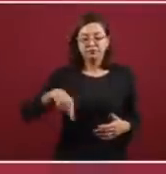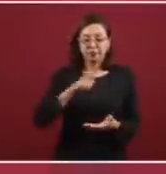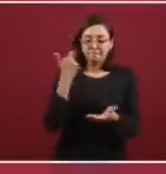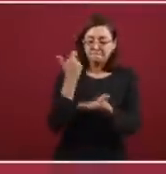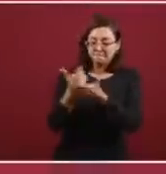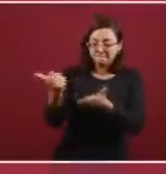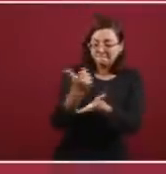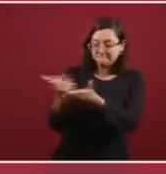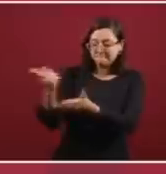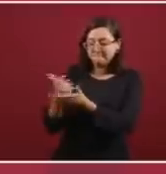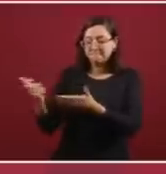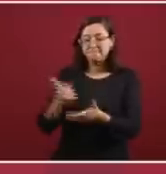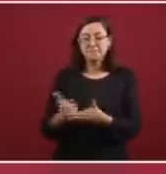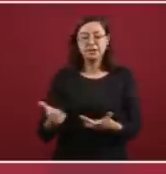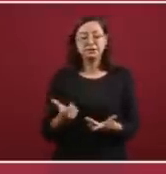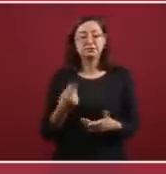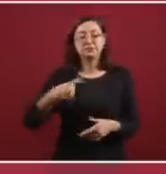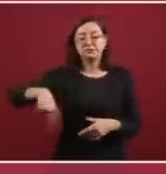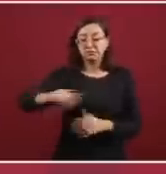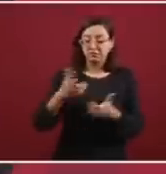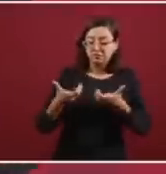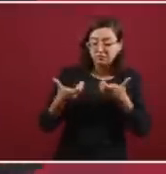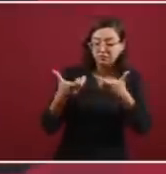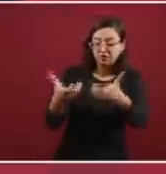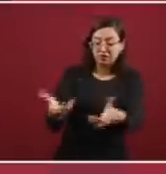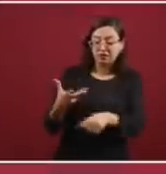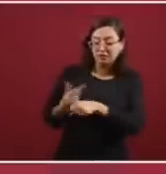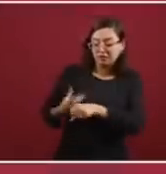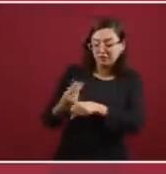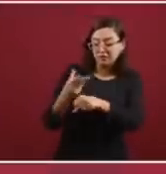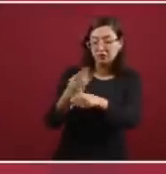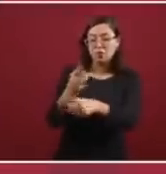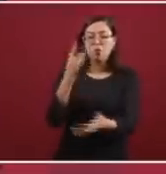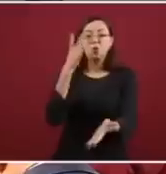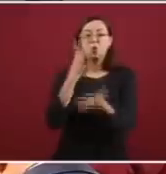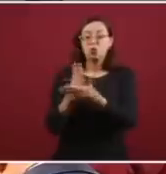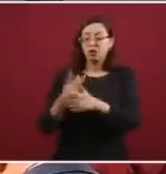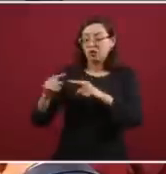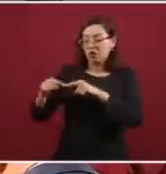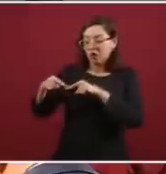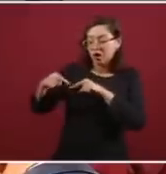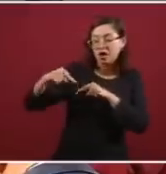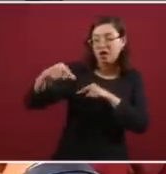a hacer el camino pavimentado solo a la presa,